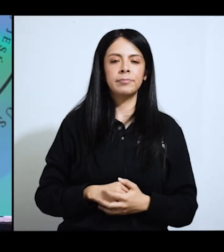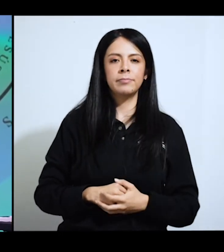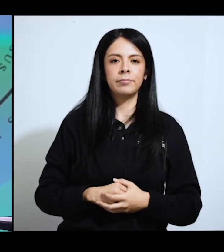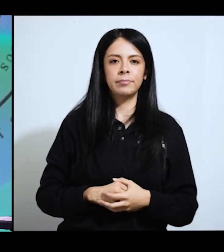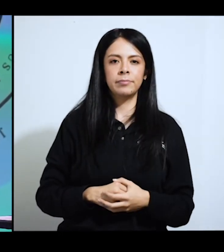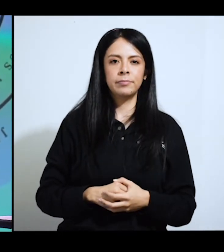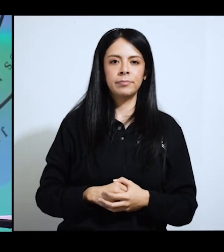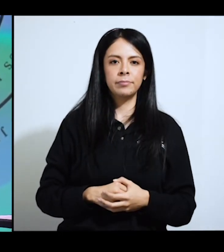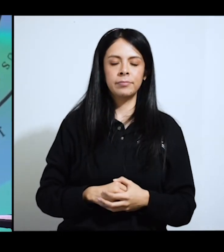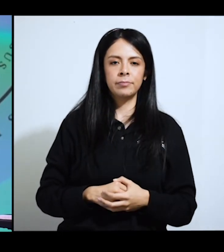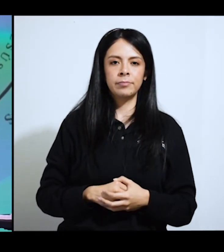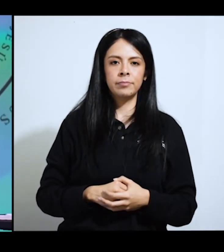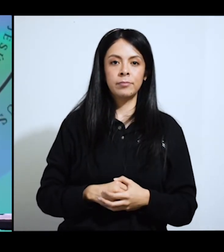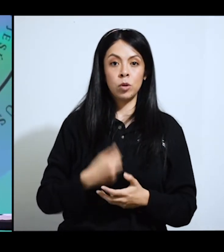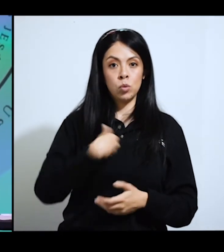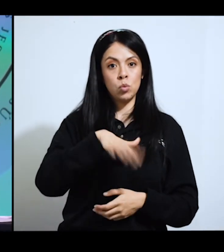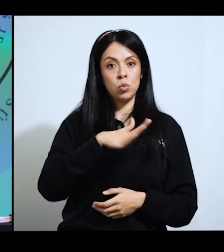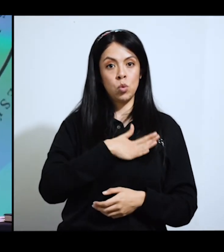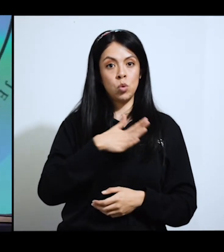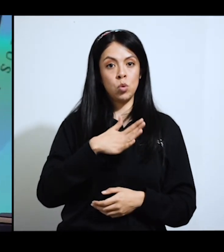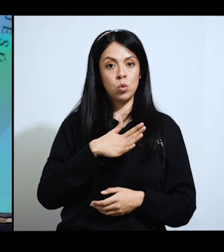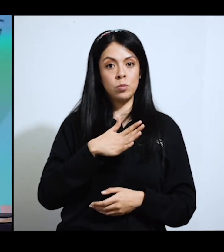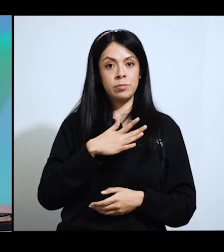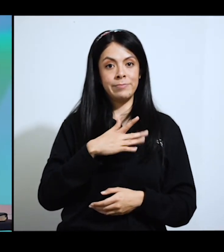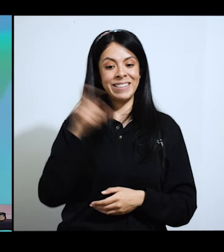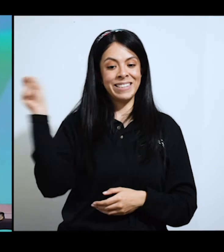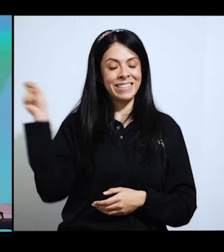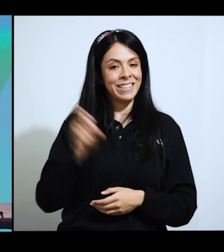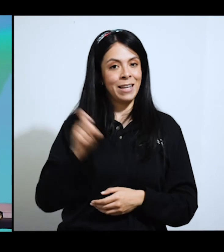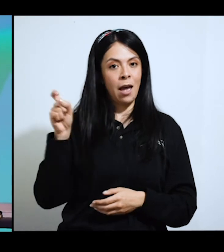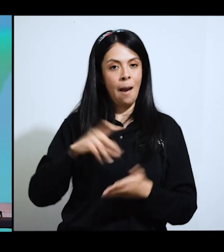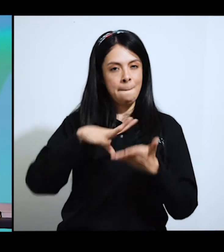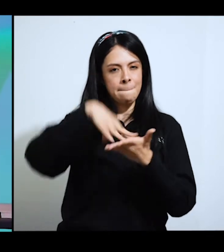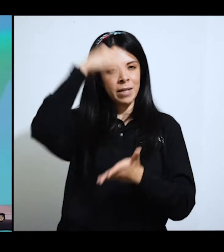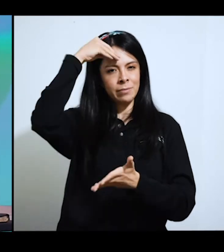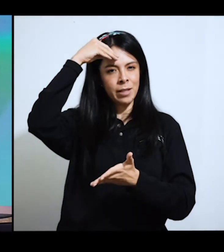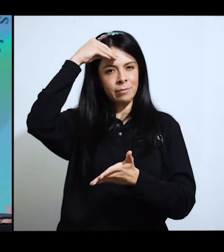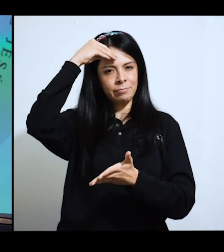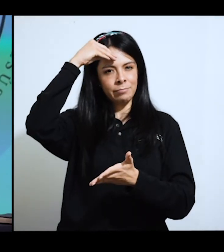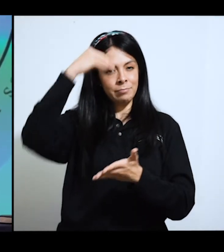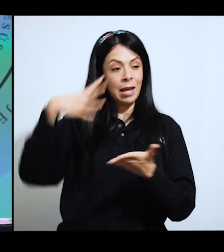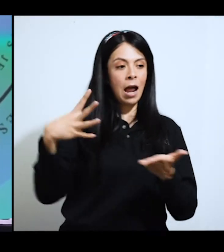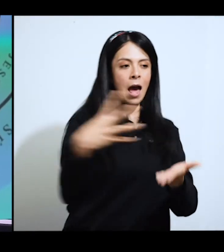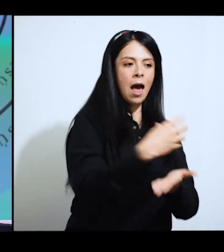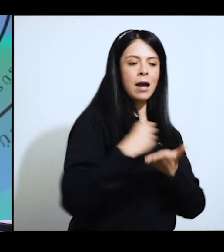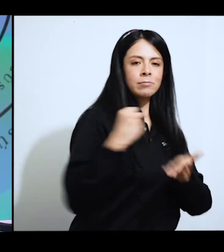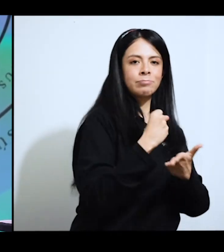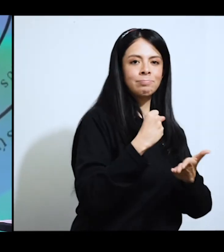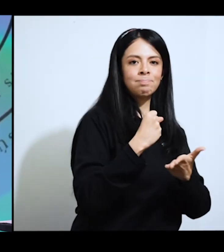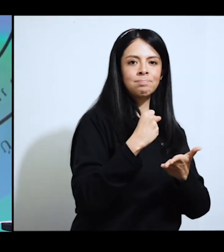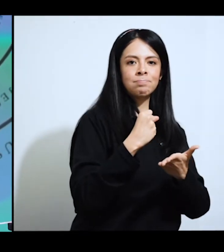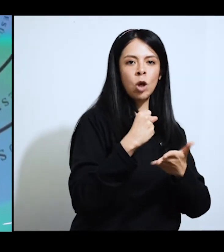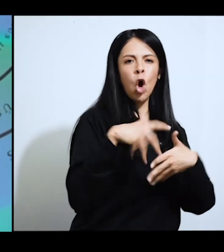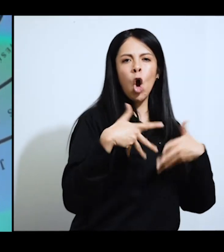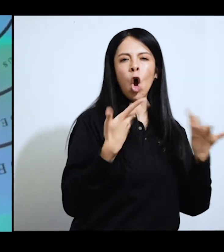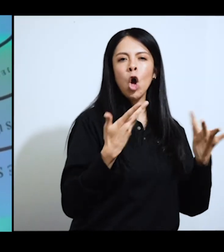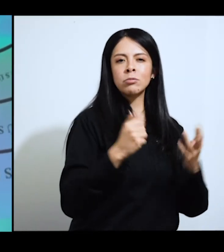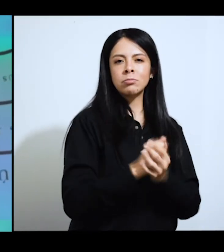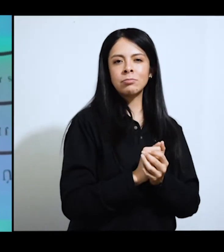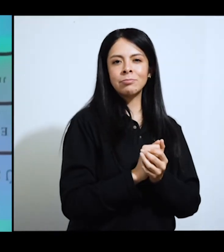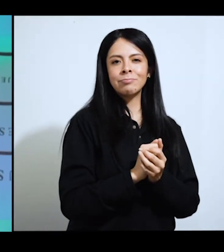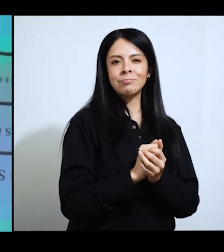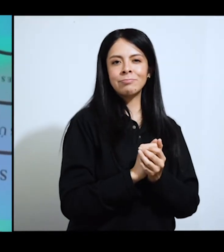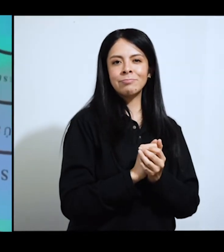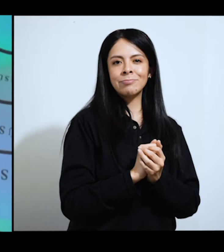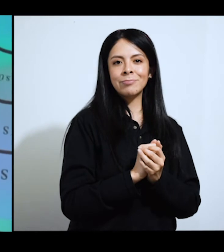Nosotros tenemos que aprender a ganar nuestras victorias. Aunque es rico y ayuda a que otra persona